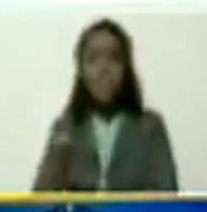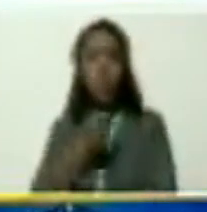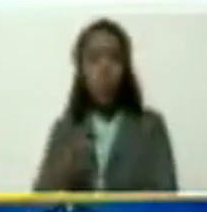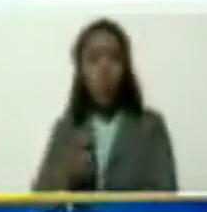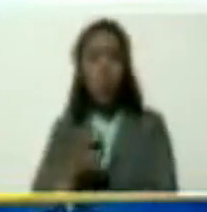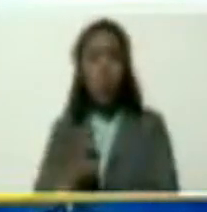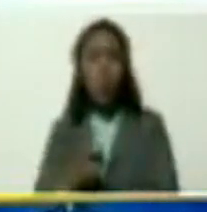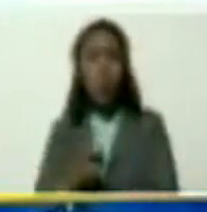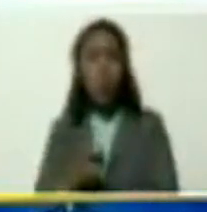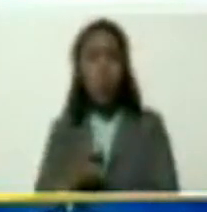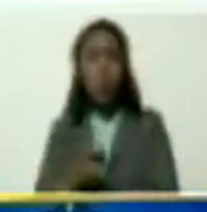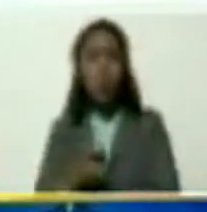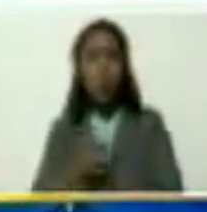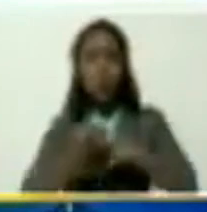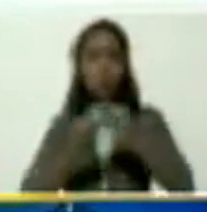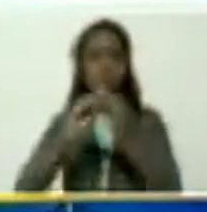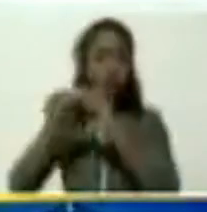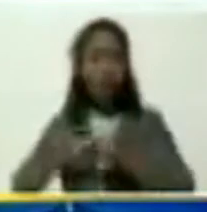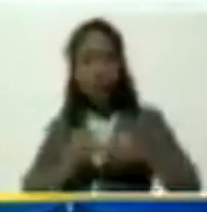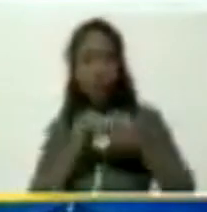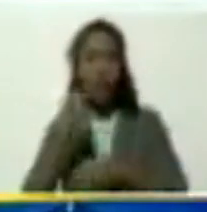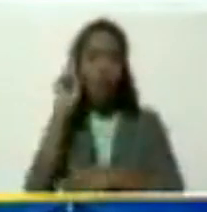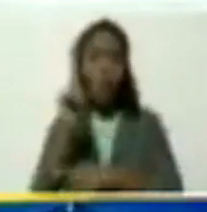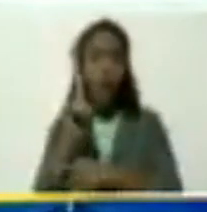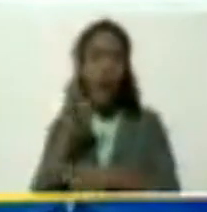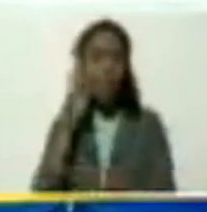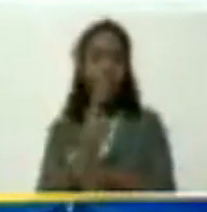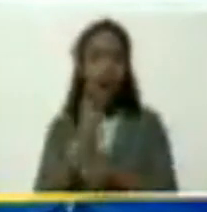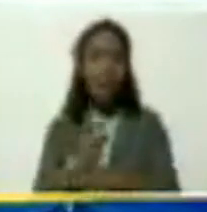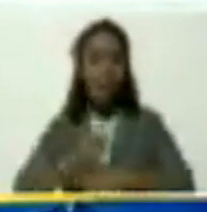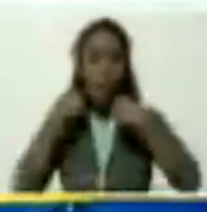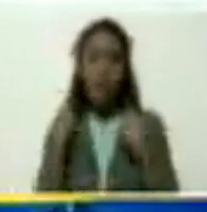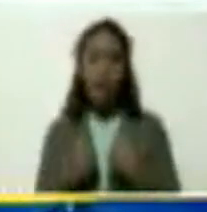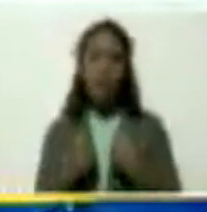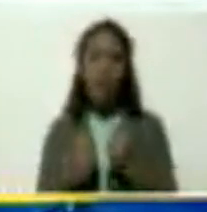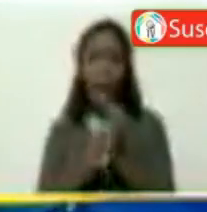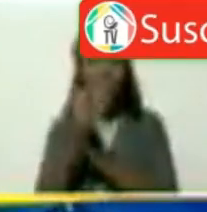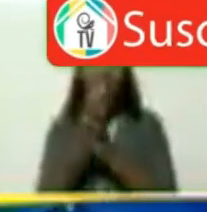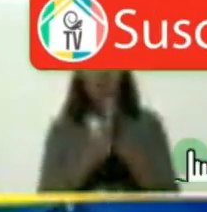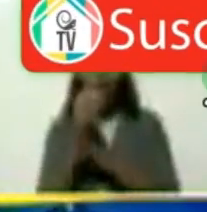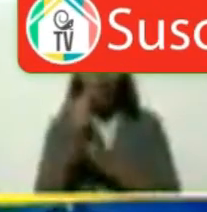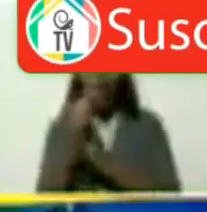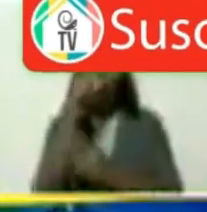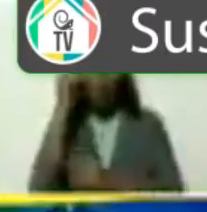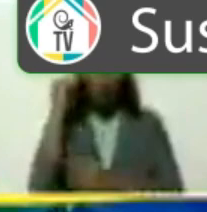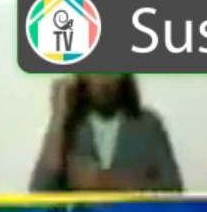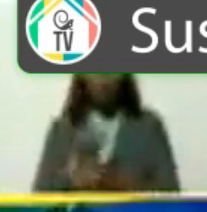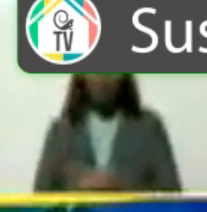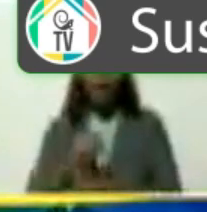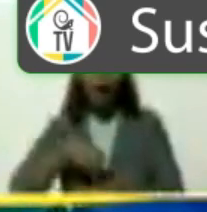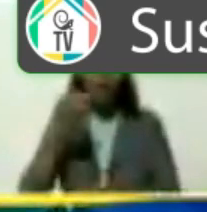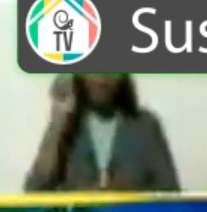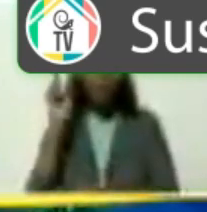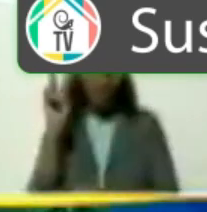financiamiento y conformación de una red sólida de emprendedores y emprendedoras de